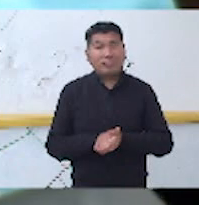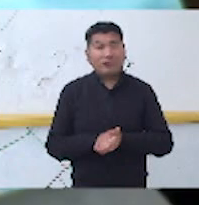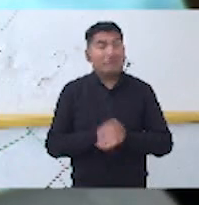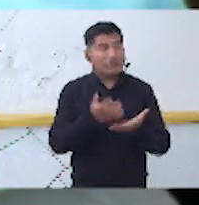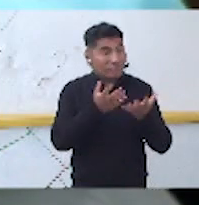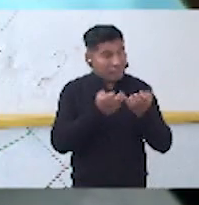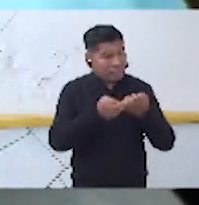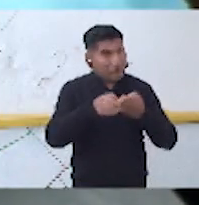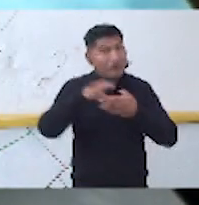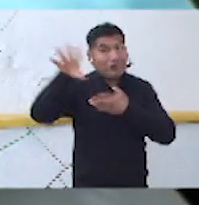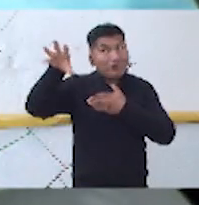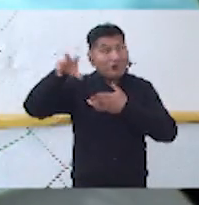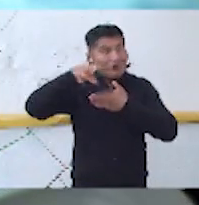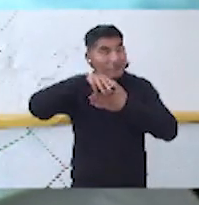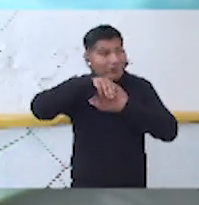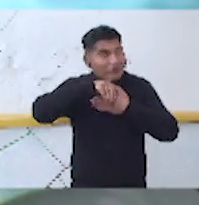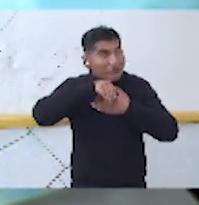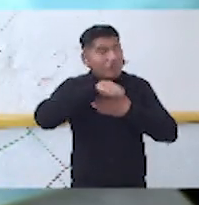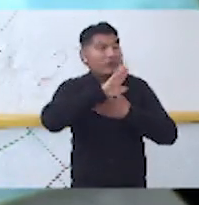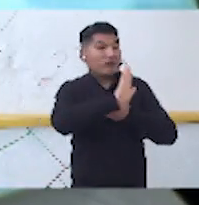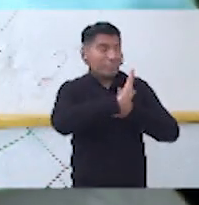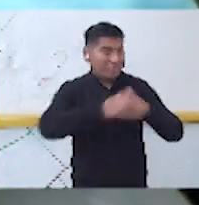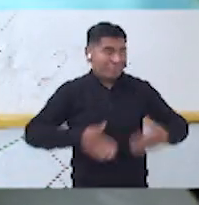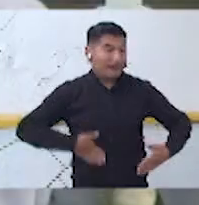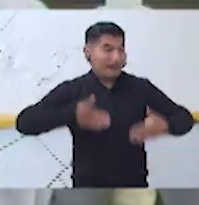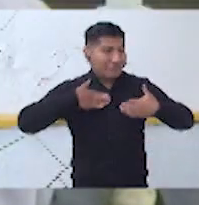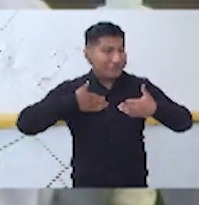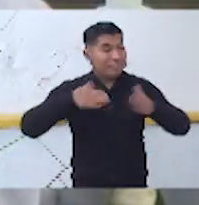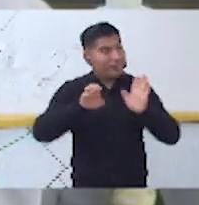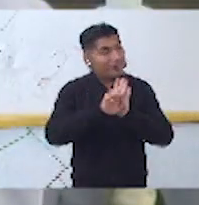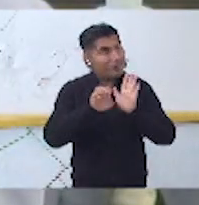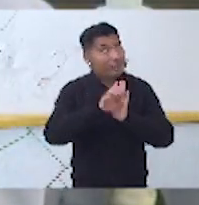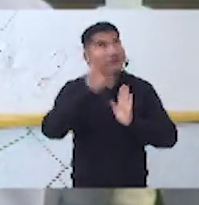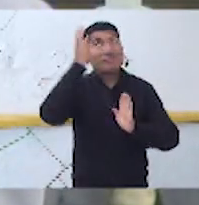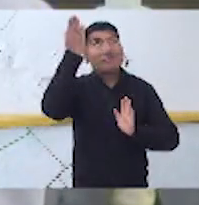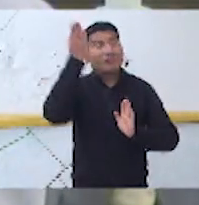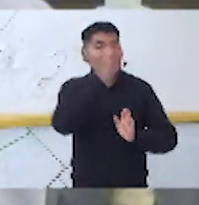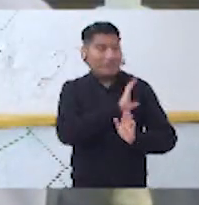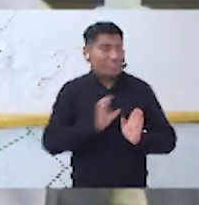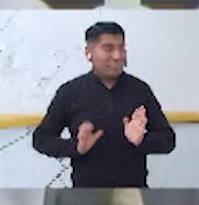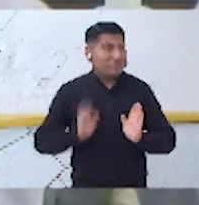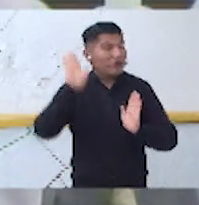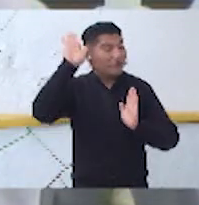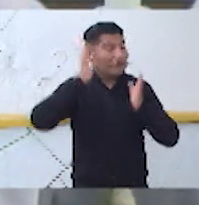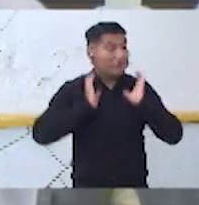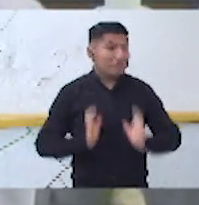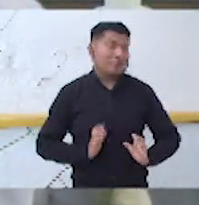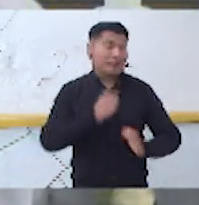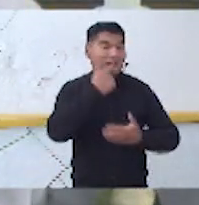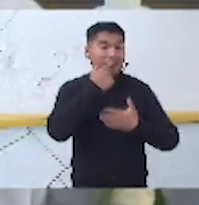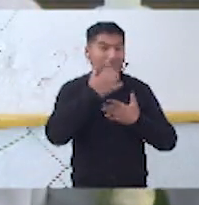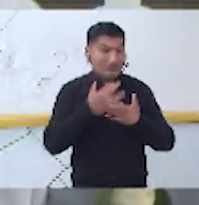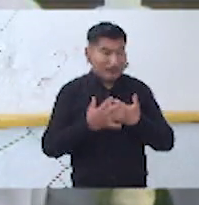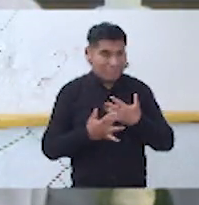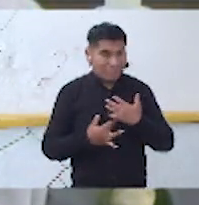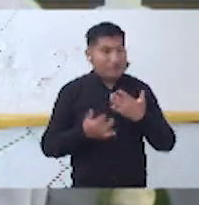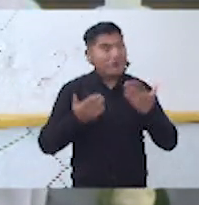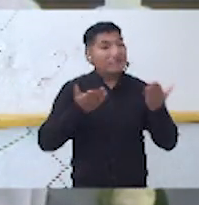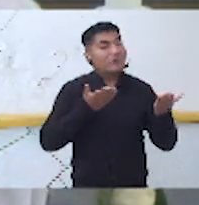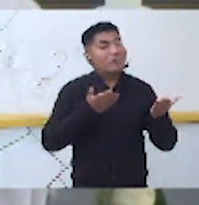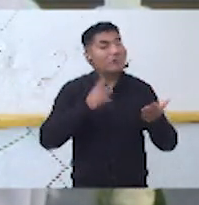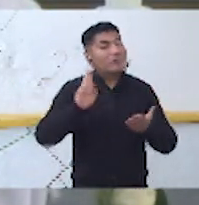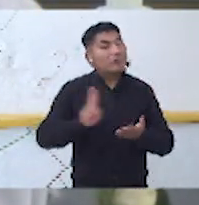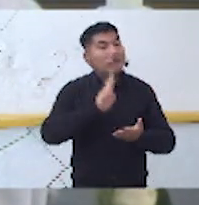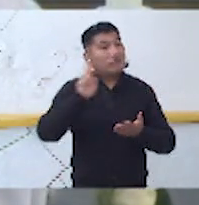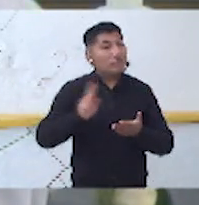Quieren imitar siempre en su vida el ejemplo de Cristo, cuyo cuerpo y sangre servirán